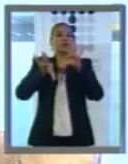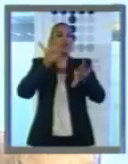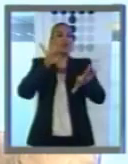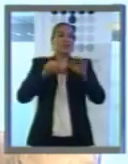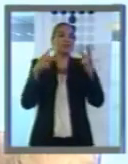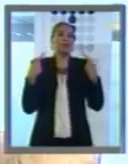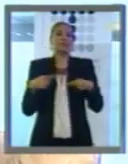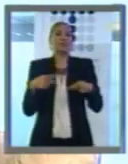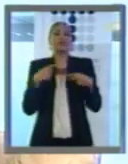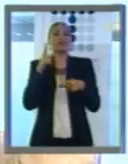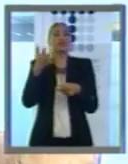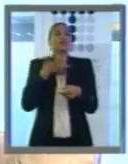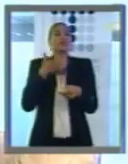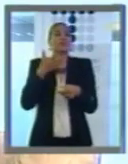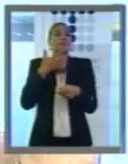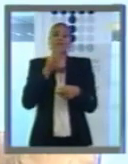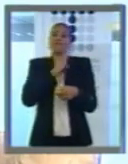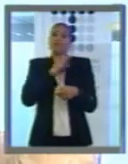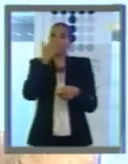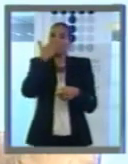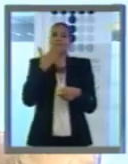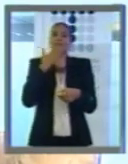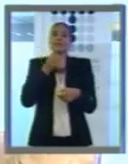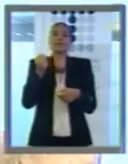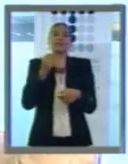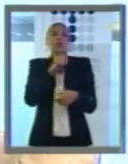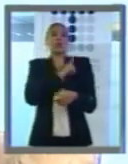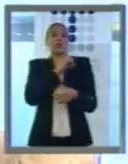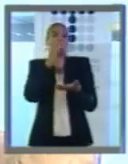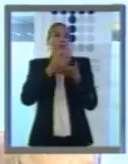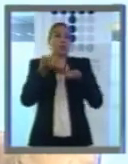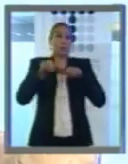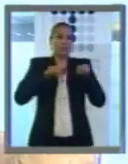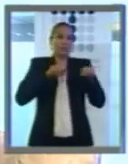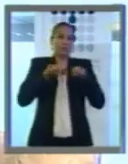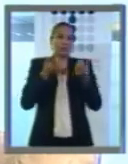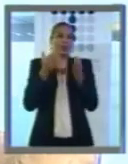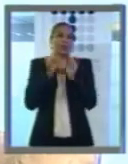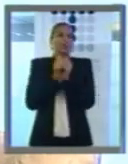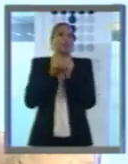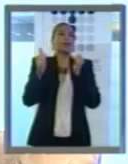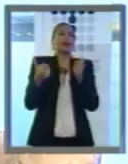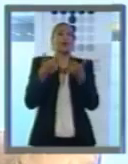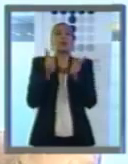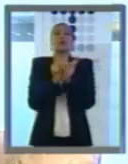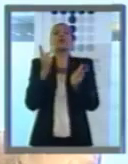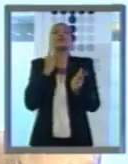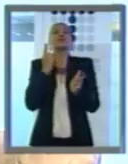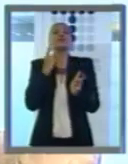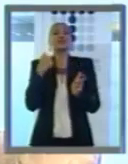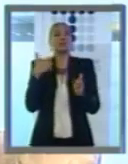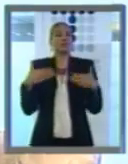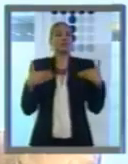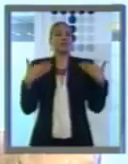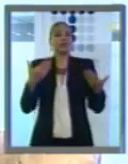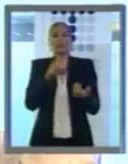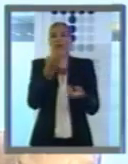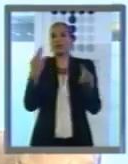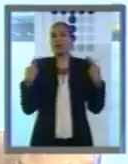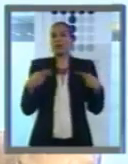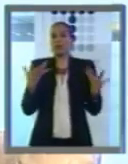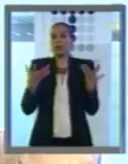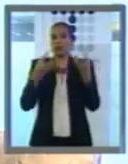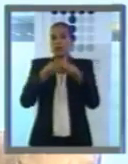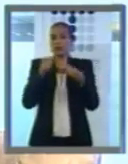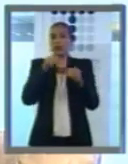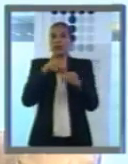que tiene la virtud de que es completamente autónomo de los partidos políticos, y yo confío que las personas que integran